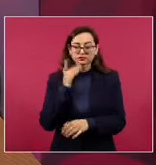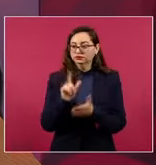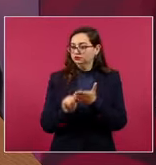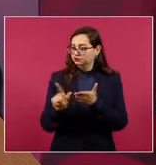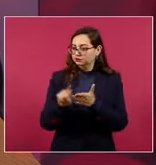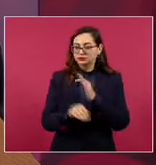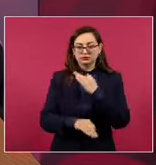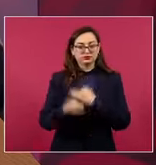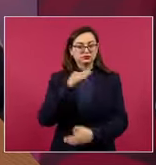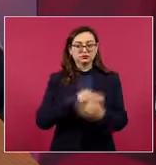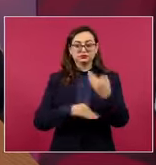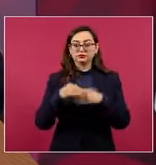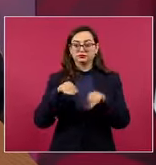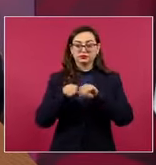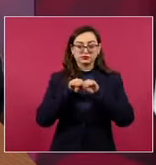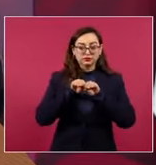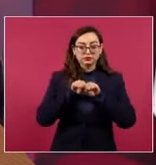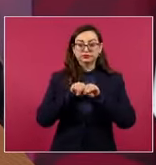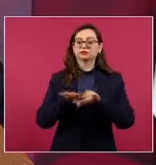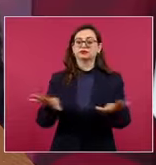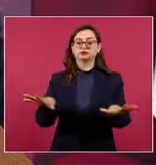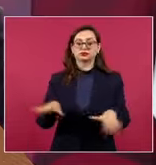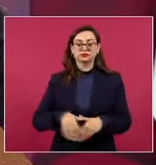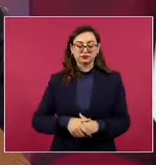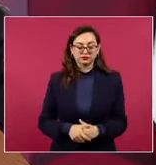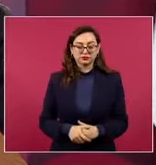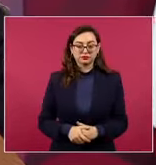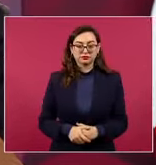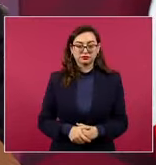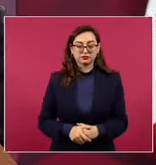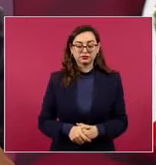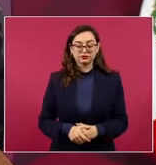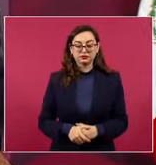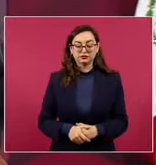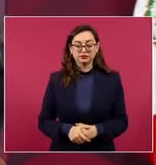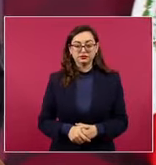que van a haber declaraciones